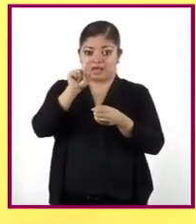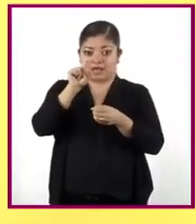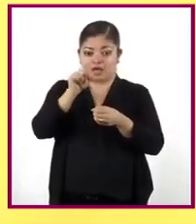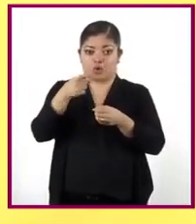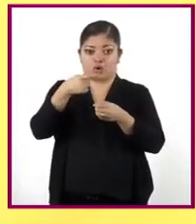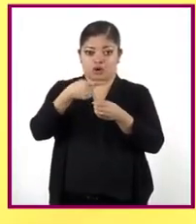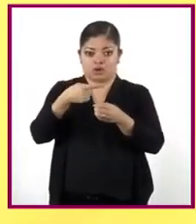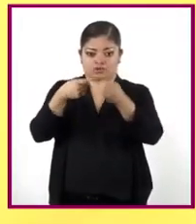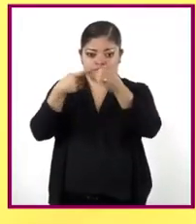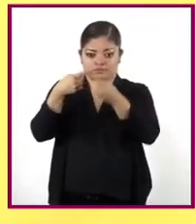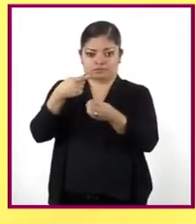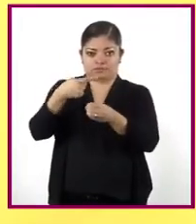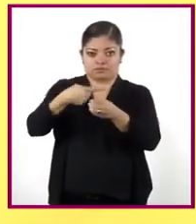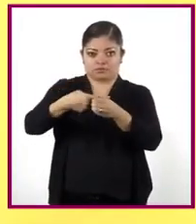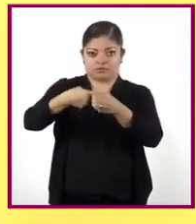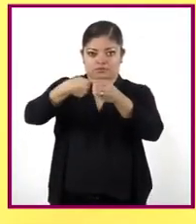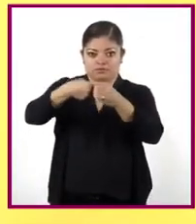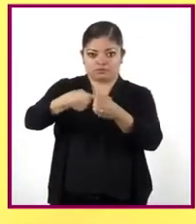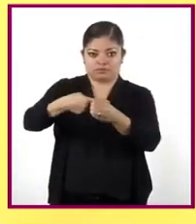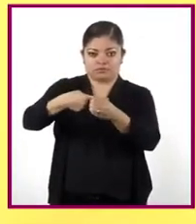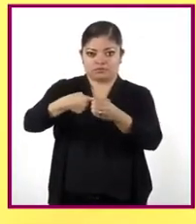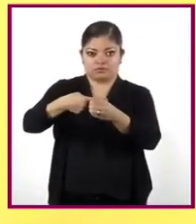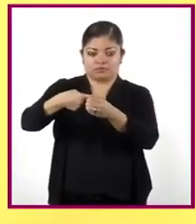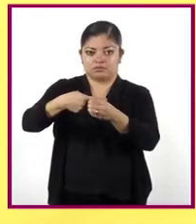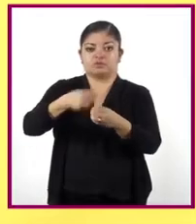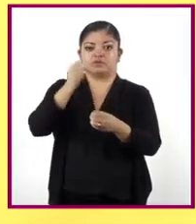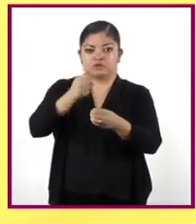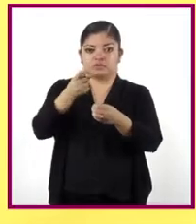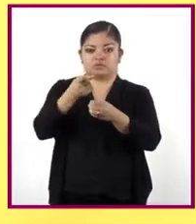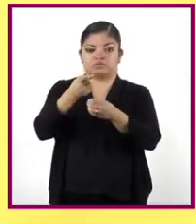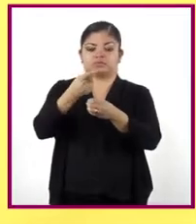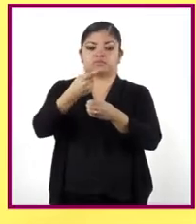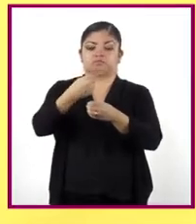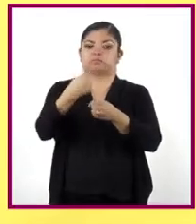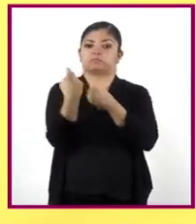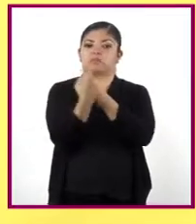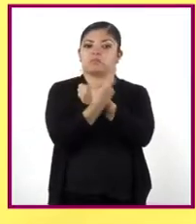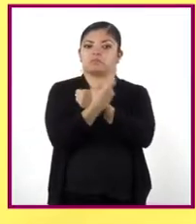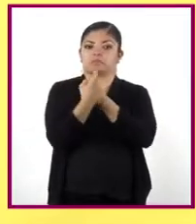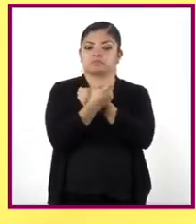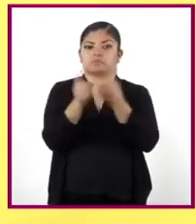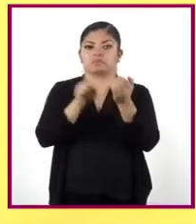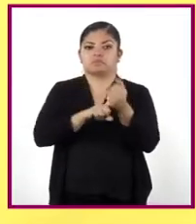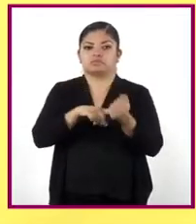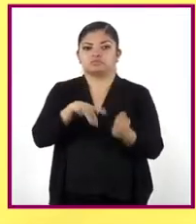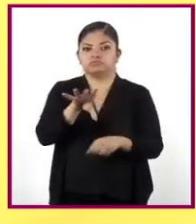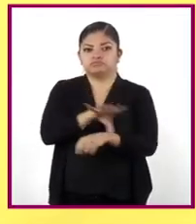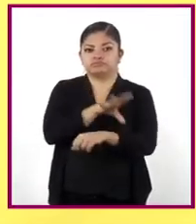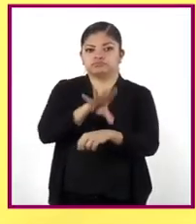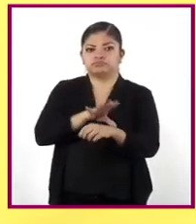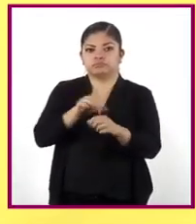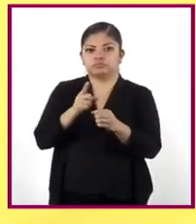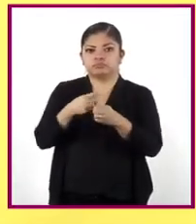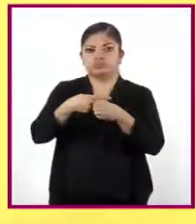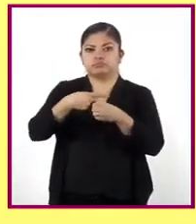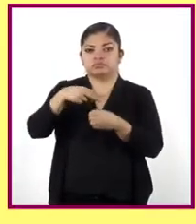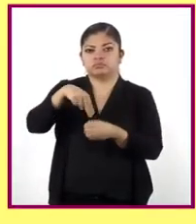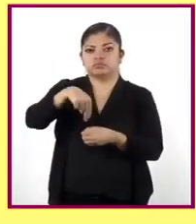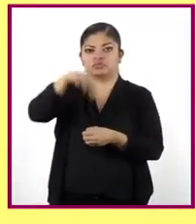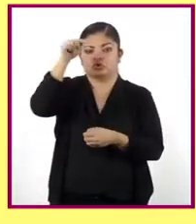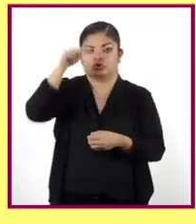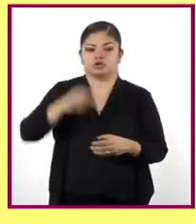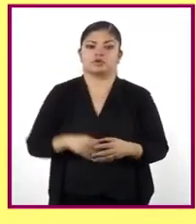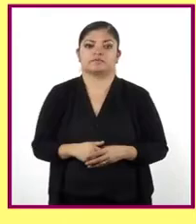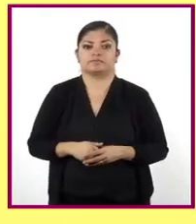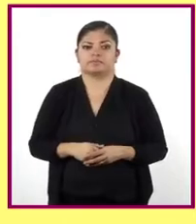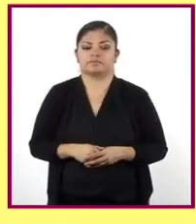el recipiente con agua. Verán que la aguja se alineará automáticamente con el campo magnético de la Tierra.